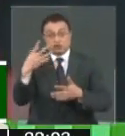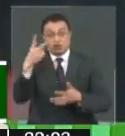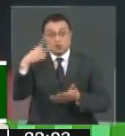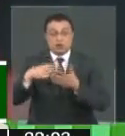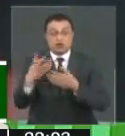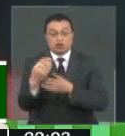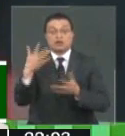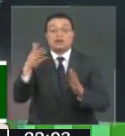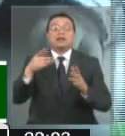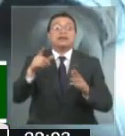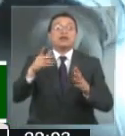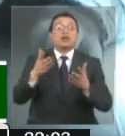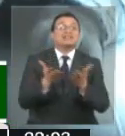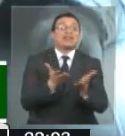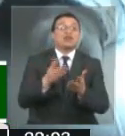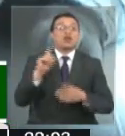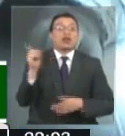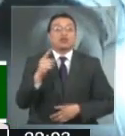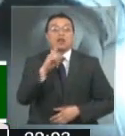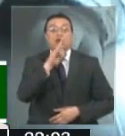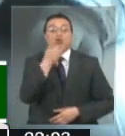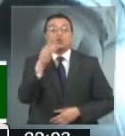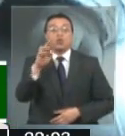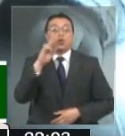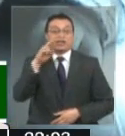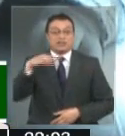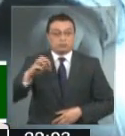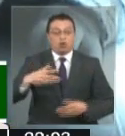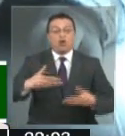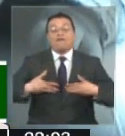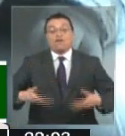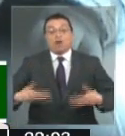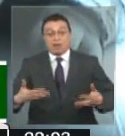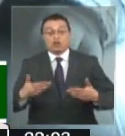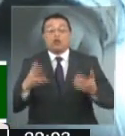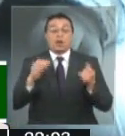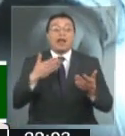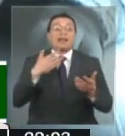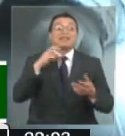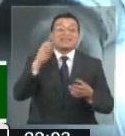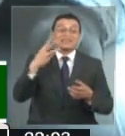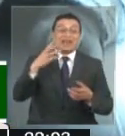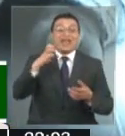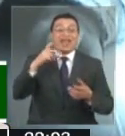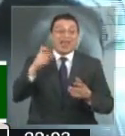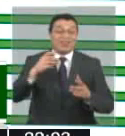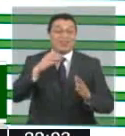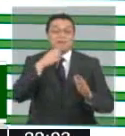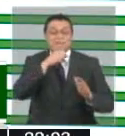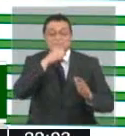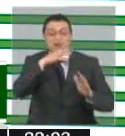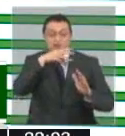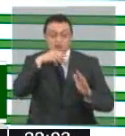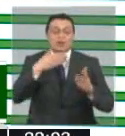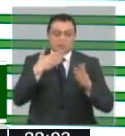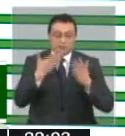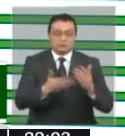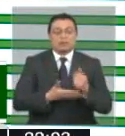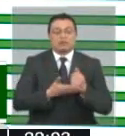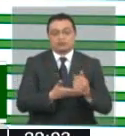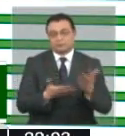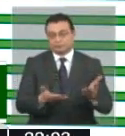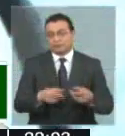en el Servicio Nacional de Turismo y estuvo a cargo de programas de fomento al turismo, vacaciones de tercera edad y conciencia turística, entre otros. Muchas gracias.